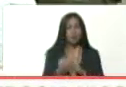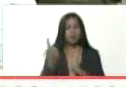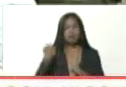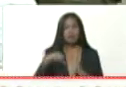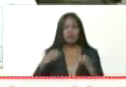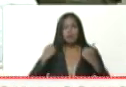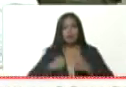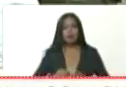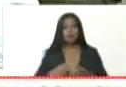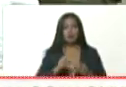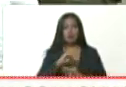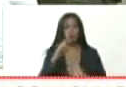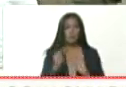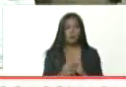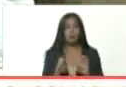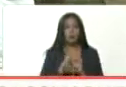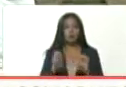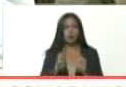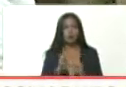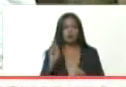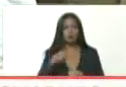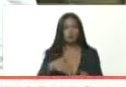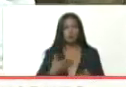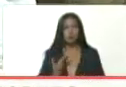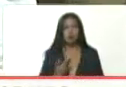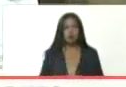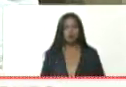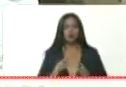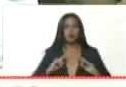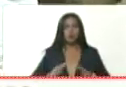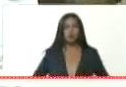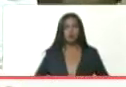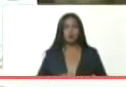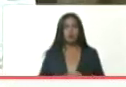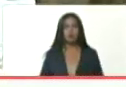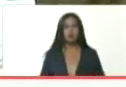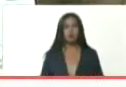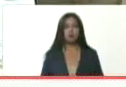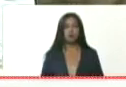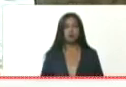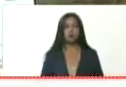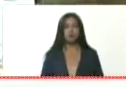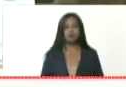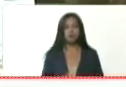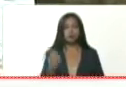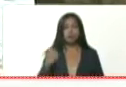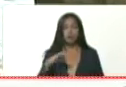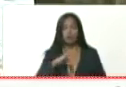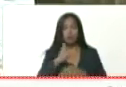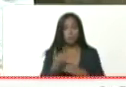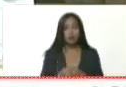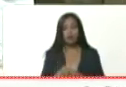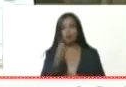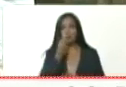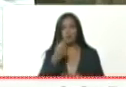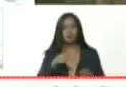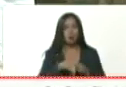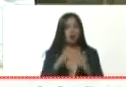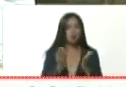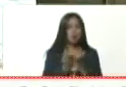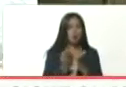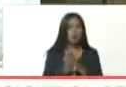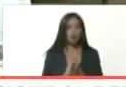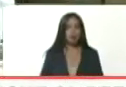con todos sus materiales educativos tengan su uniforme tengan el plan alimentario escolar el